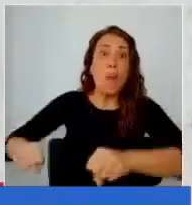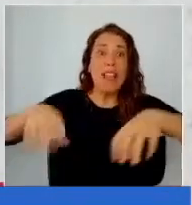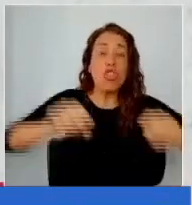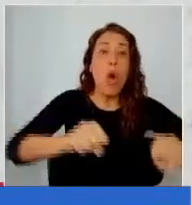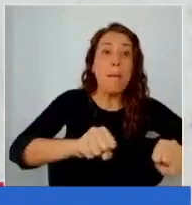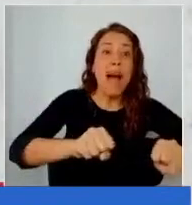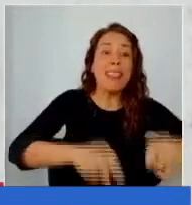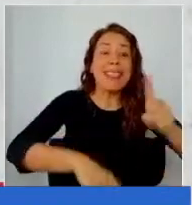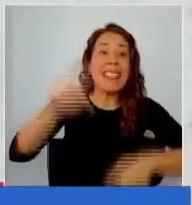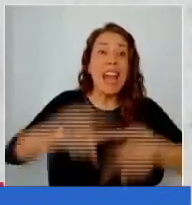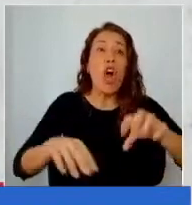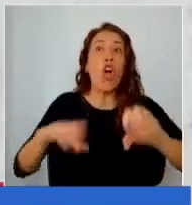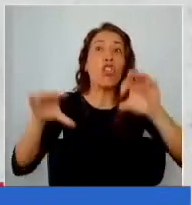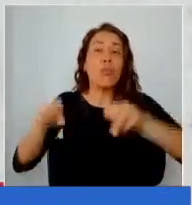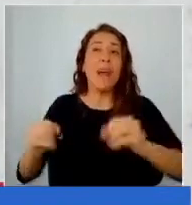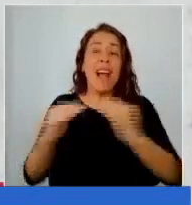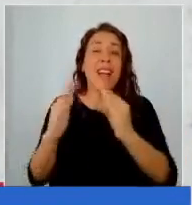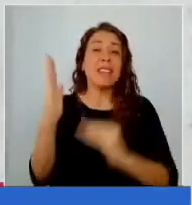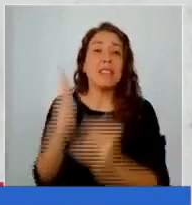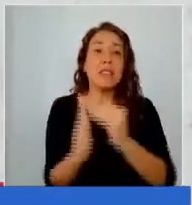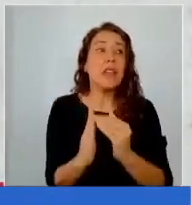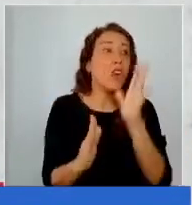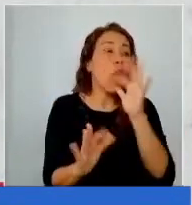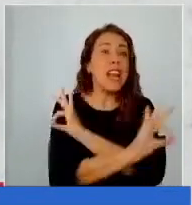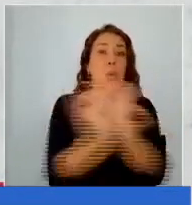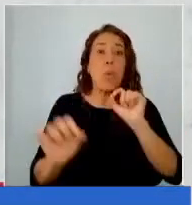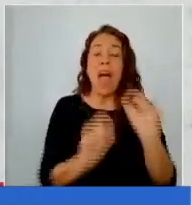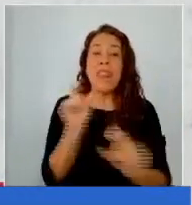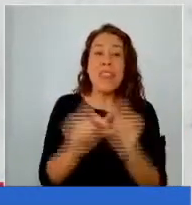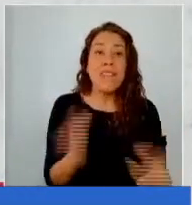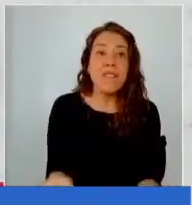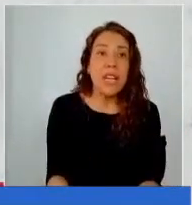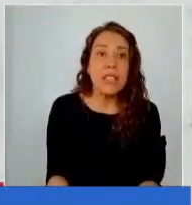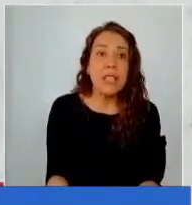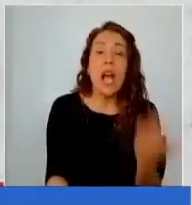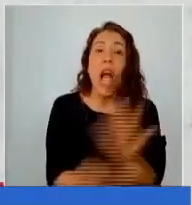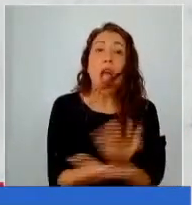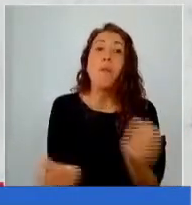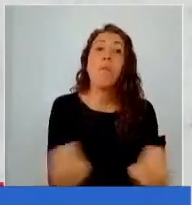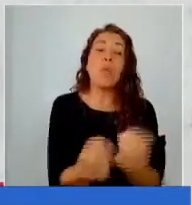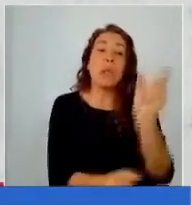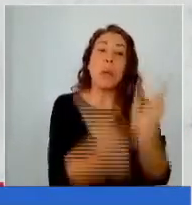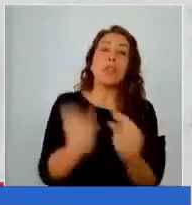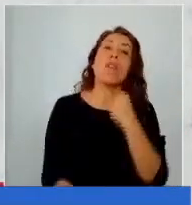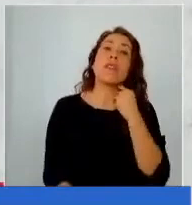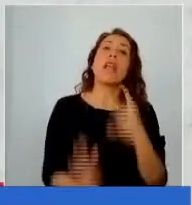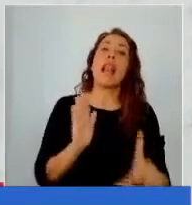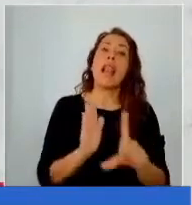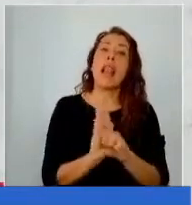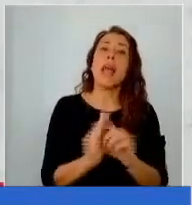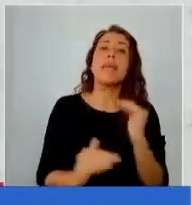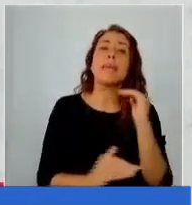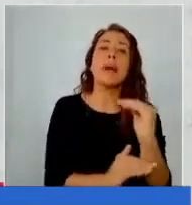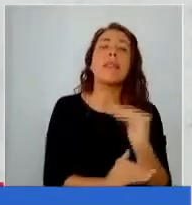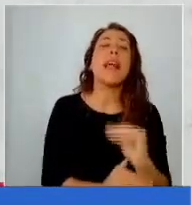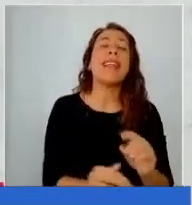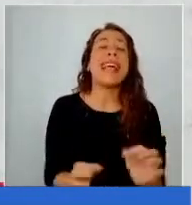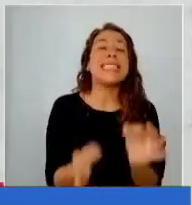o como una total indefensión en que quedan muchos de sus víctimas la ley marco sobre ciberseguridad